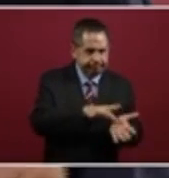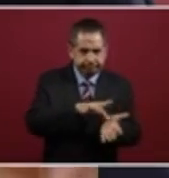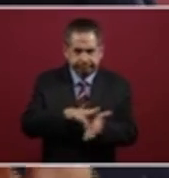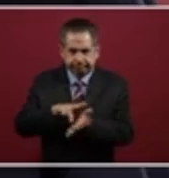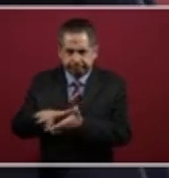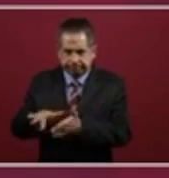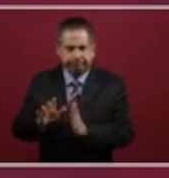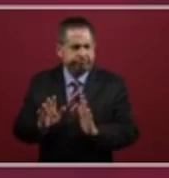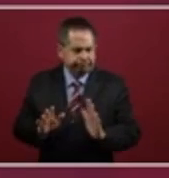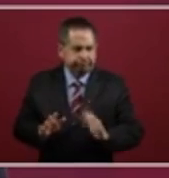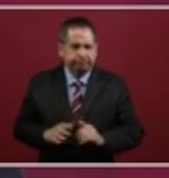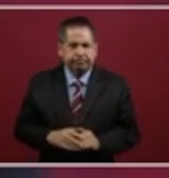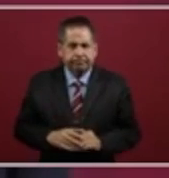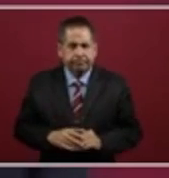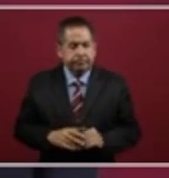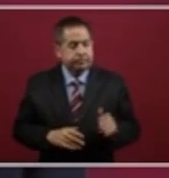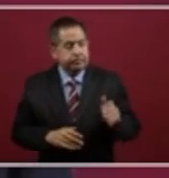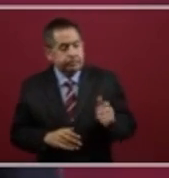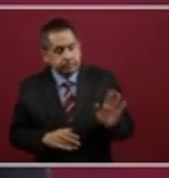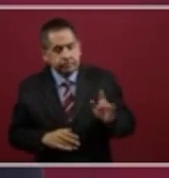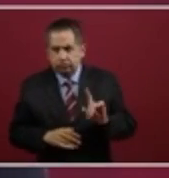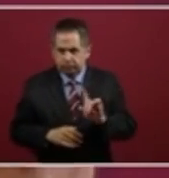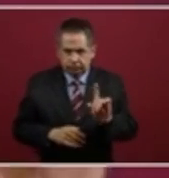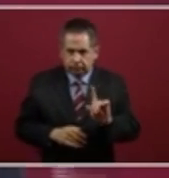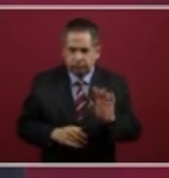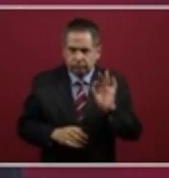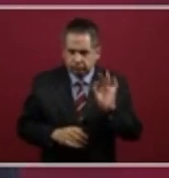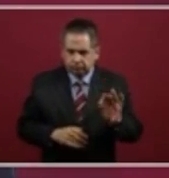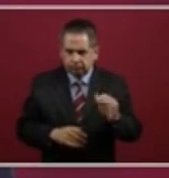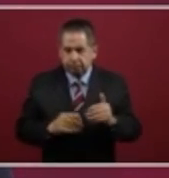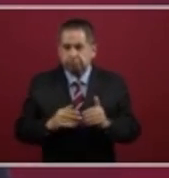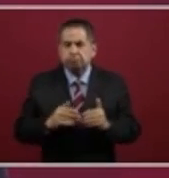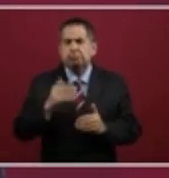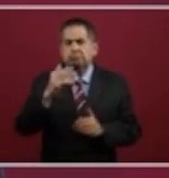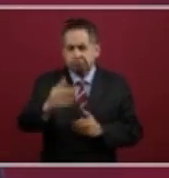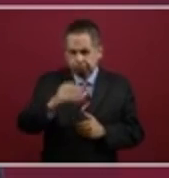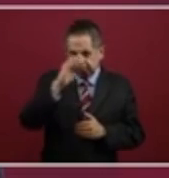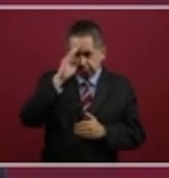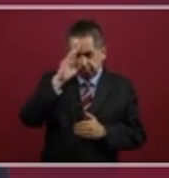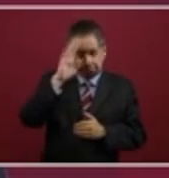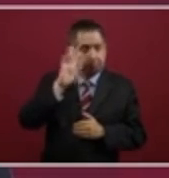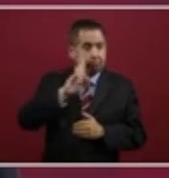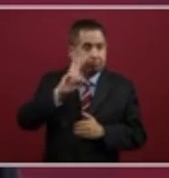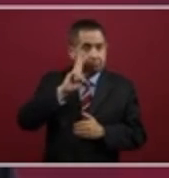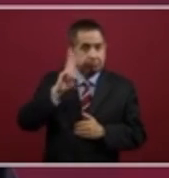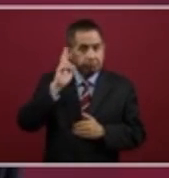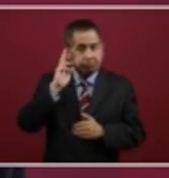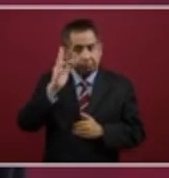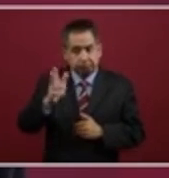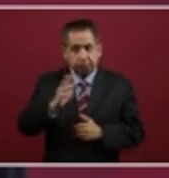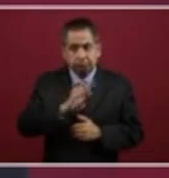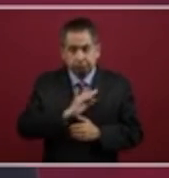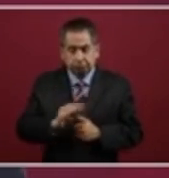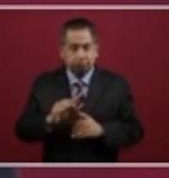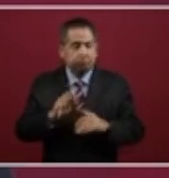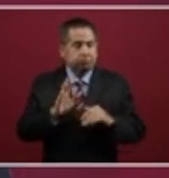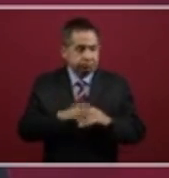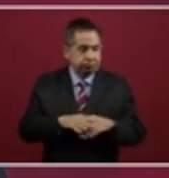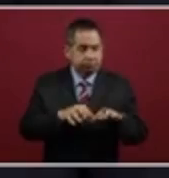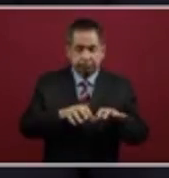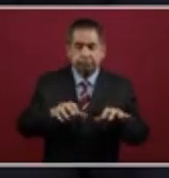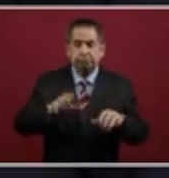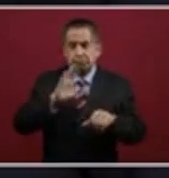No se descarta hacia adelante que pueda ampliarse.